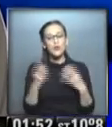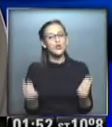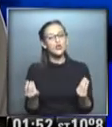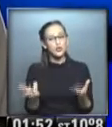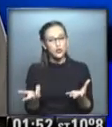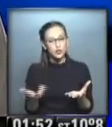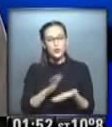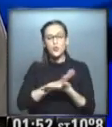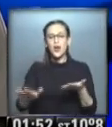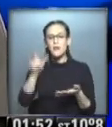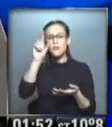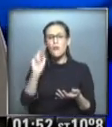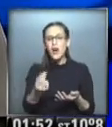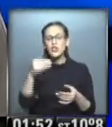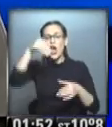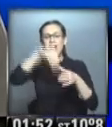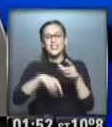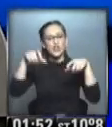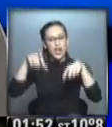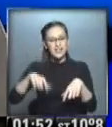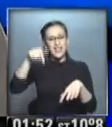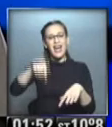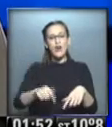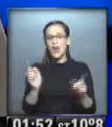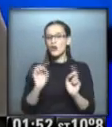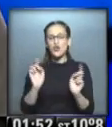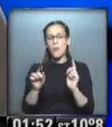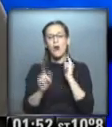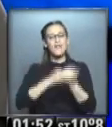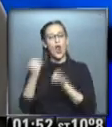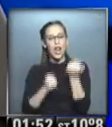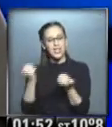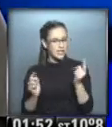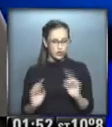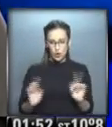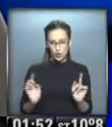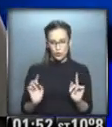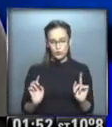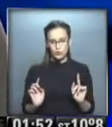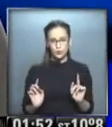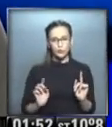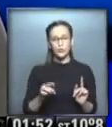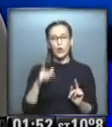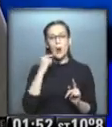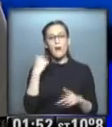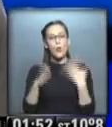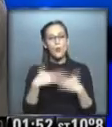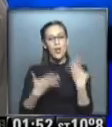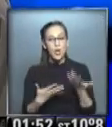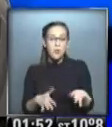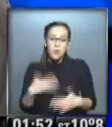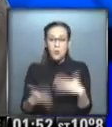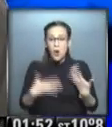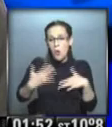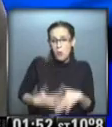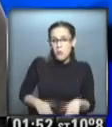una nueva muerte dentro de las canchas. En este caso no tiene que ver con violencia en el fútbol, sino con un jugador que estaba jugando su